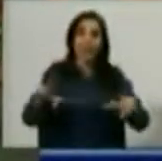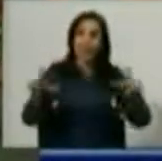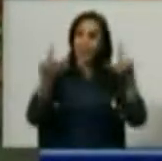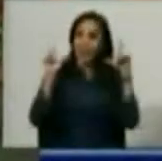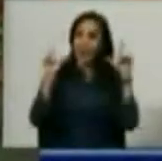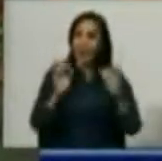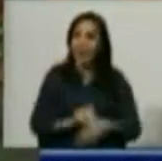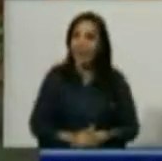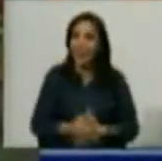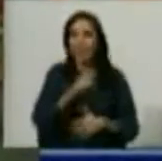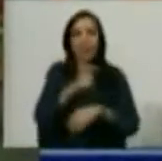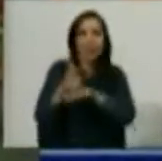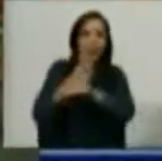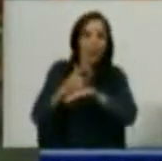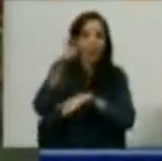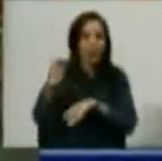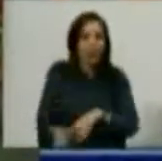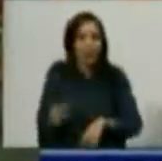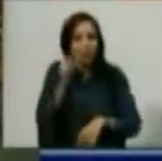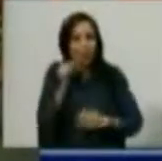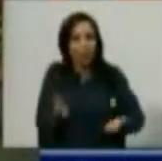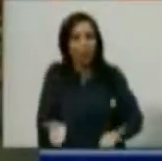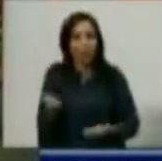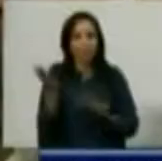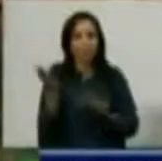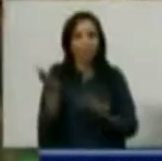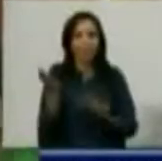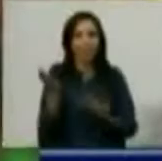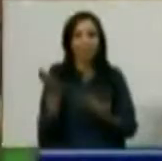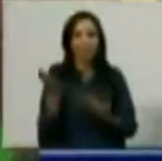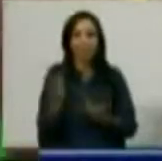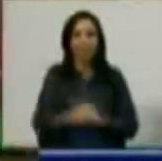está nuestro gobernador Jorge García caneiro